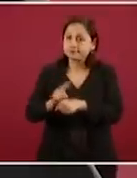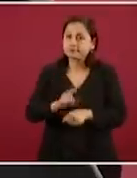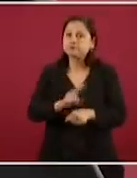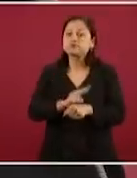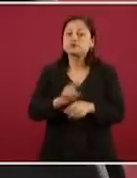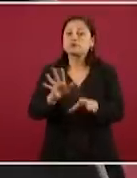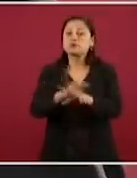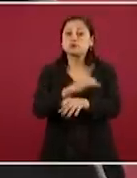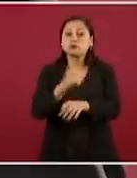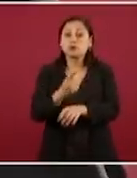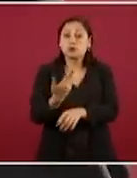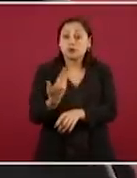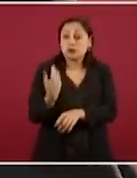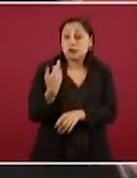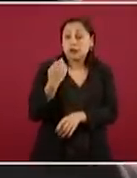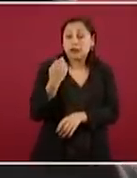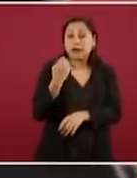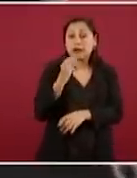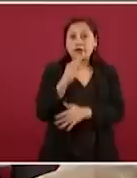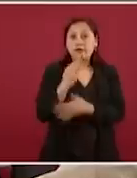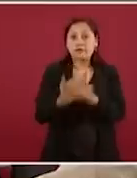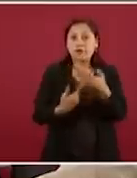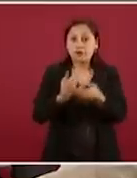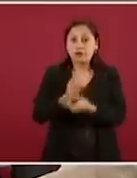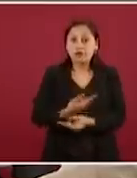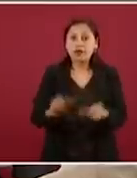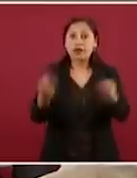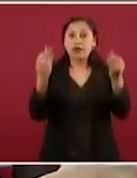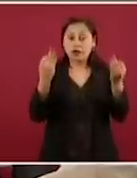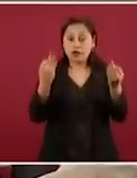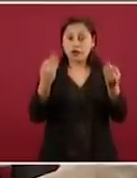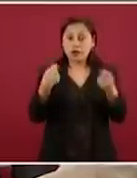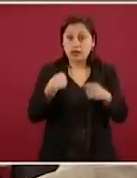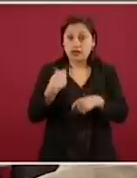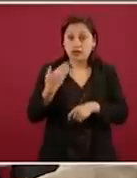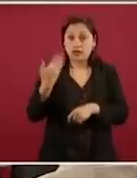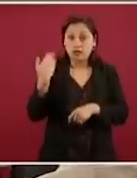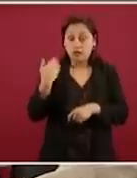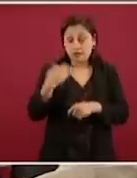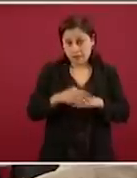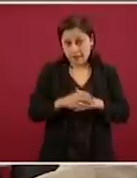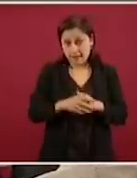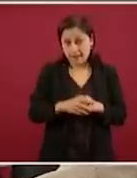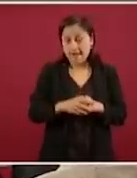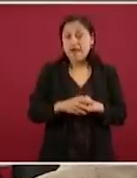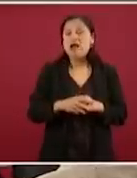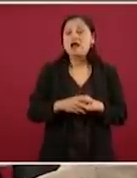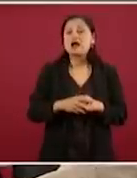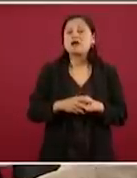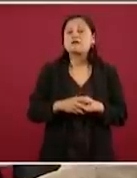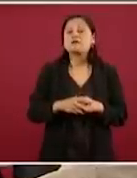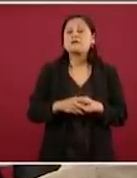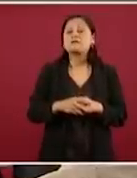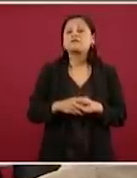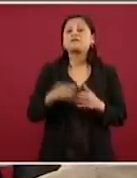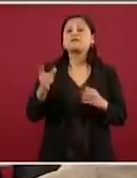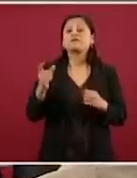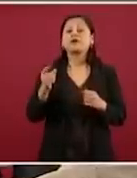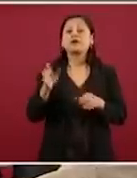informe, porque hay que estar ajustando con Hacienda las